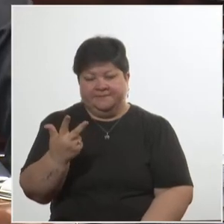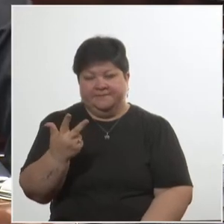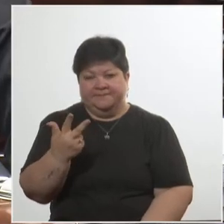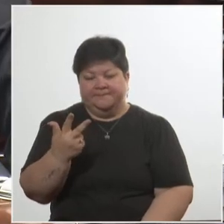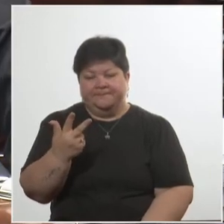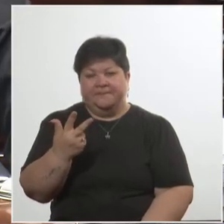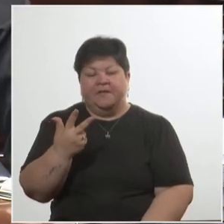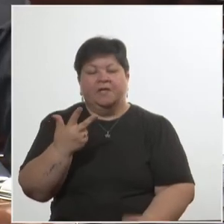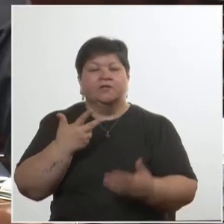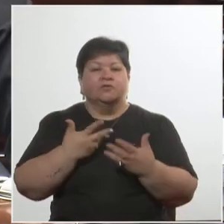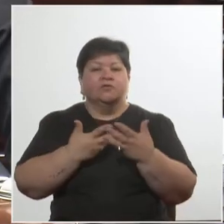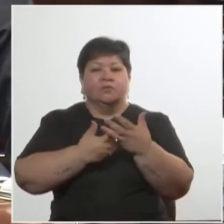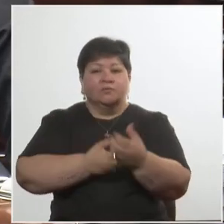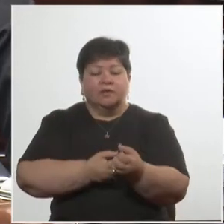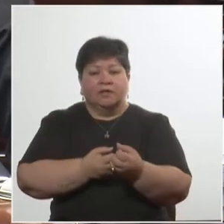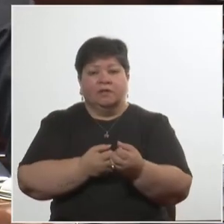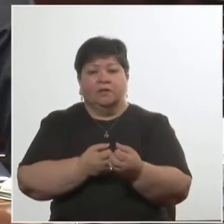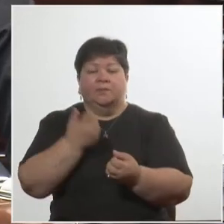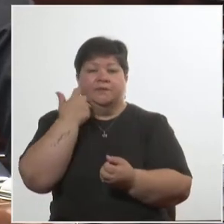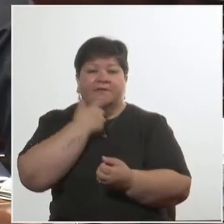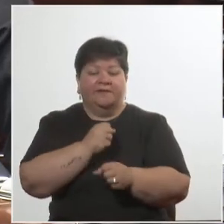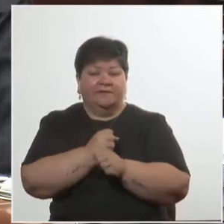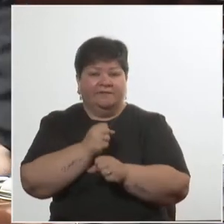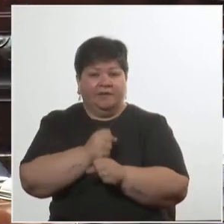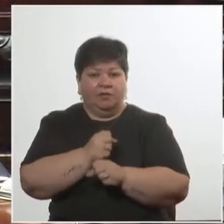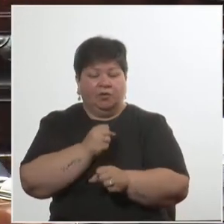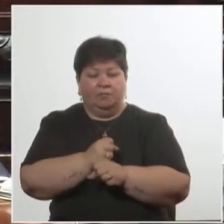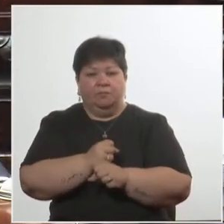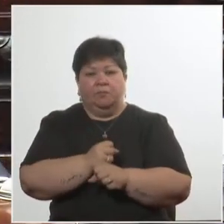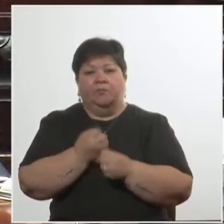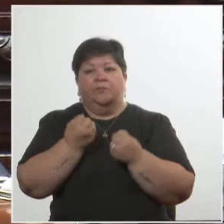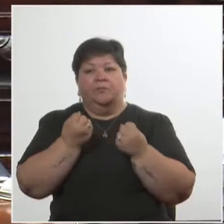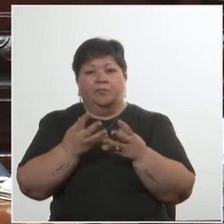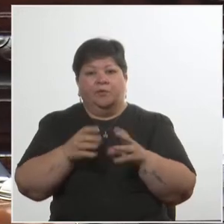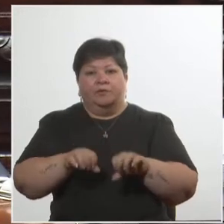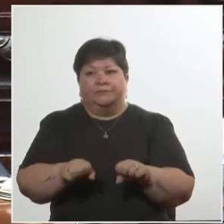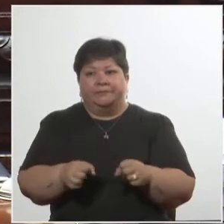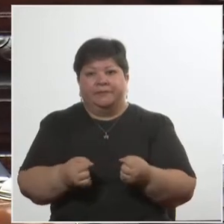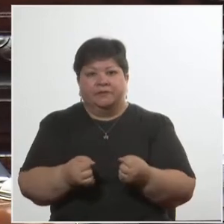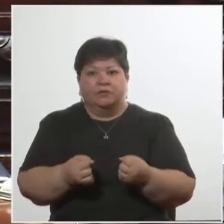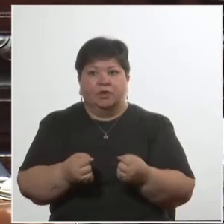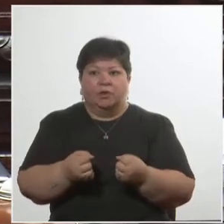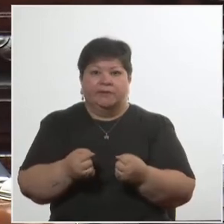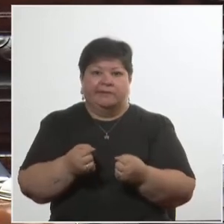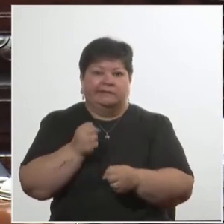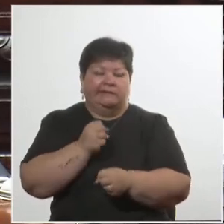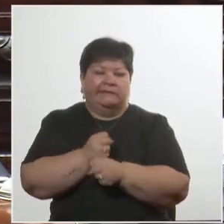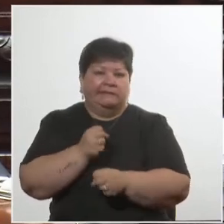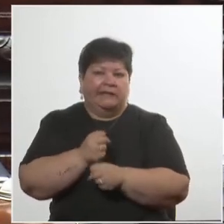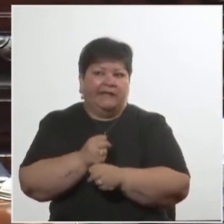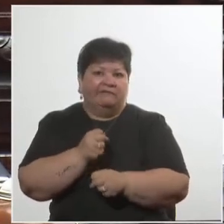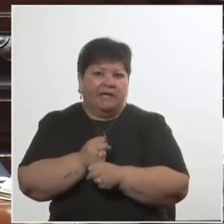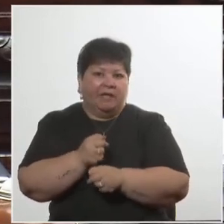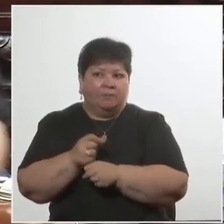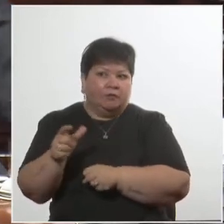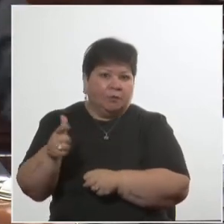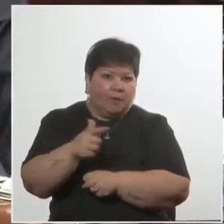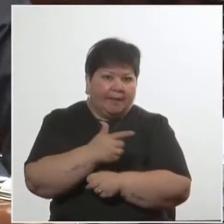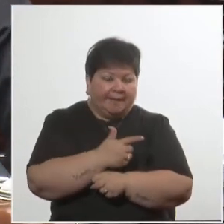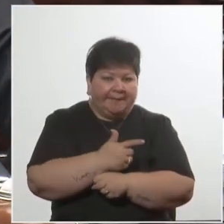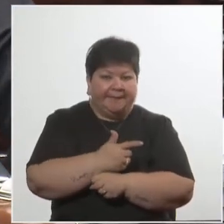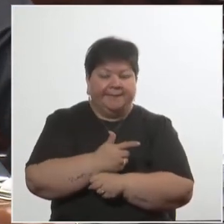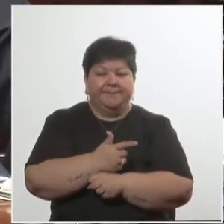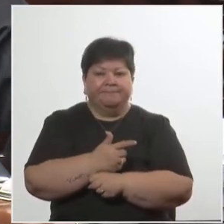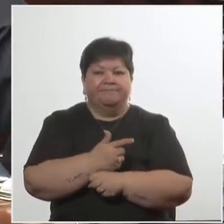por desempleo por suspensión total de los trabajadores dependientes de las empresas en transporte de pasajeros que